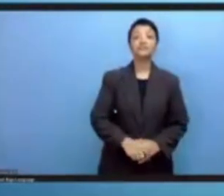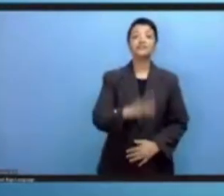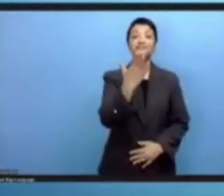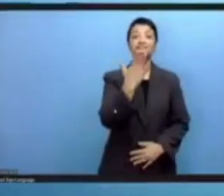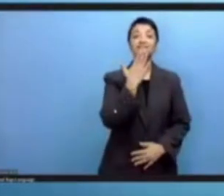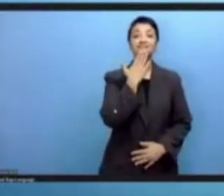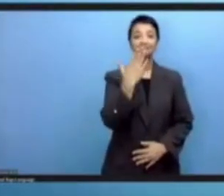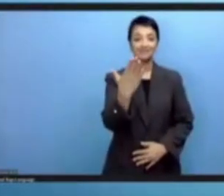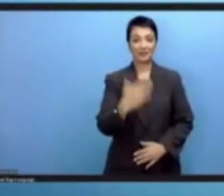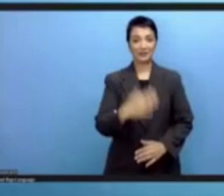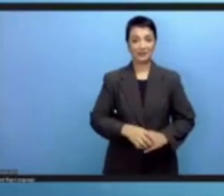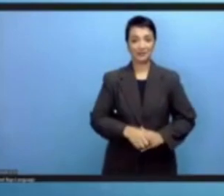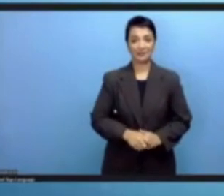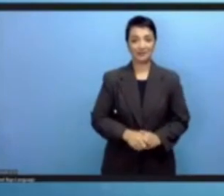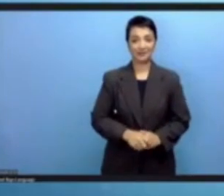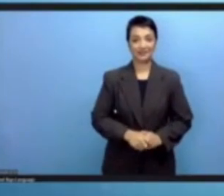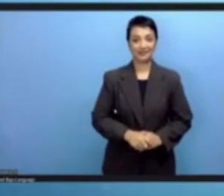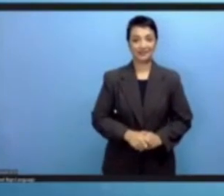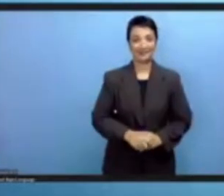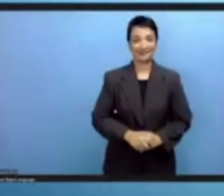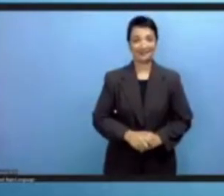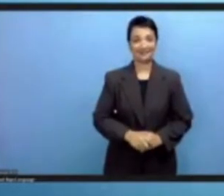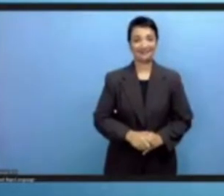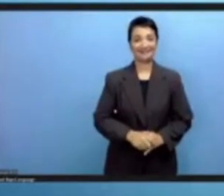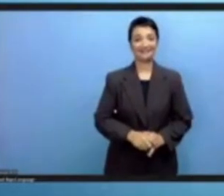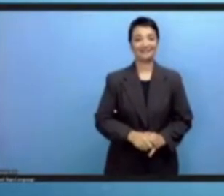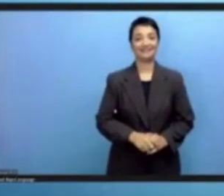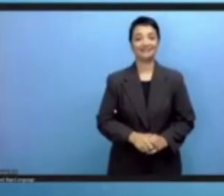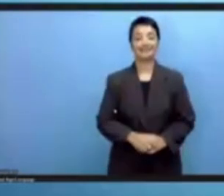abre el moderador Muchas gracias dinserve